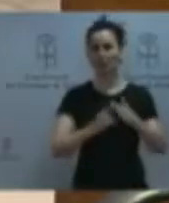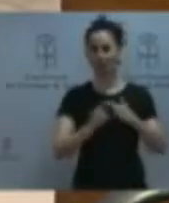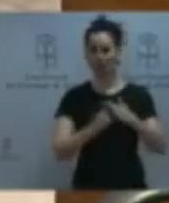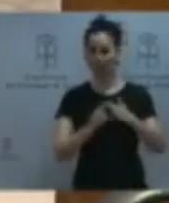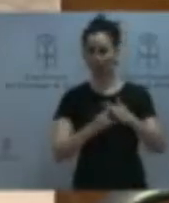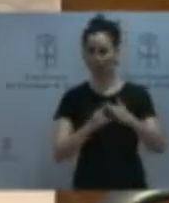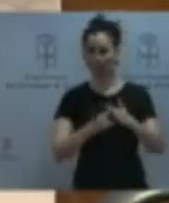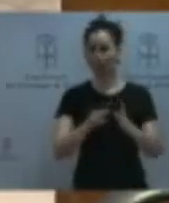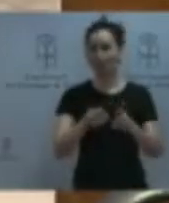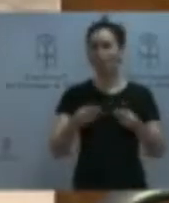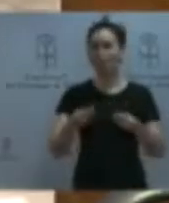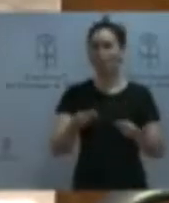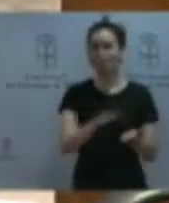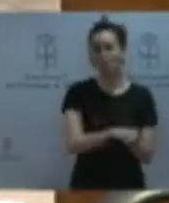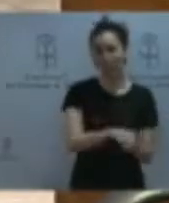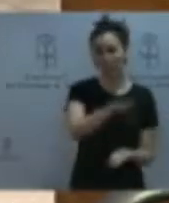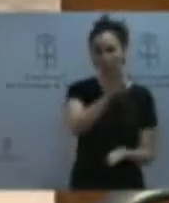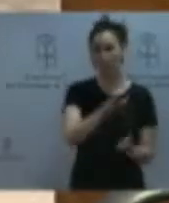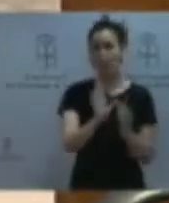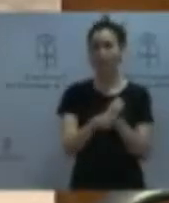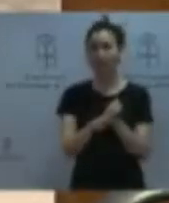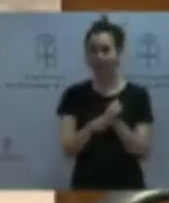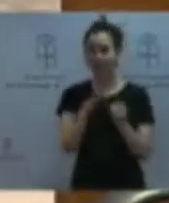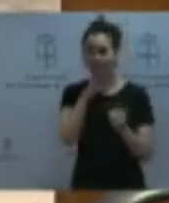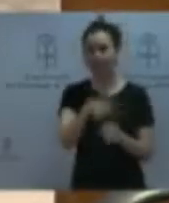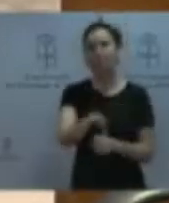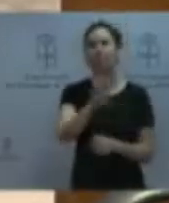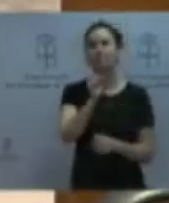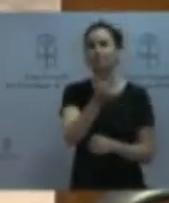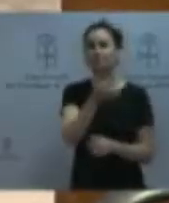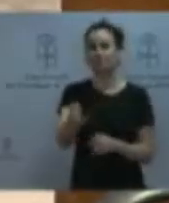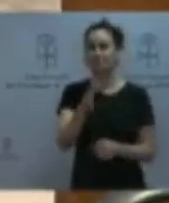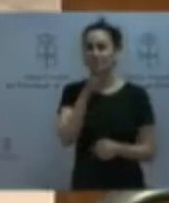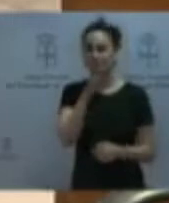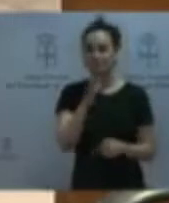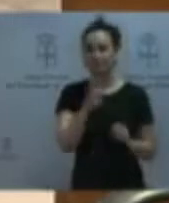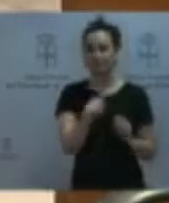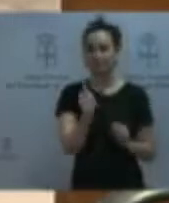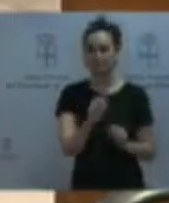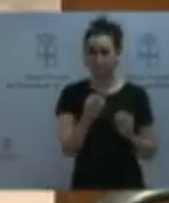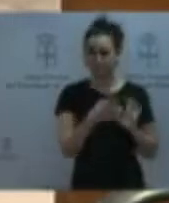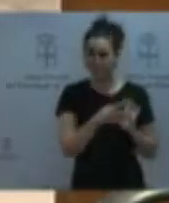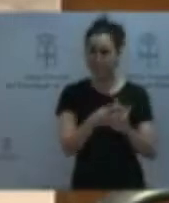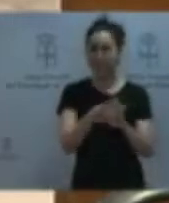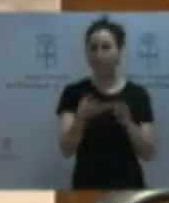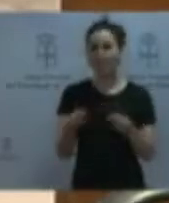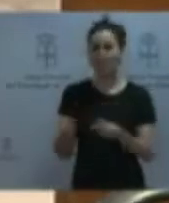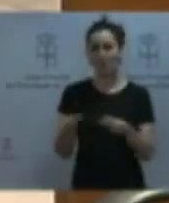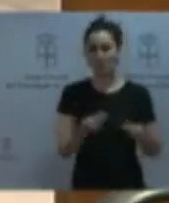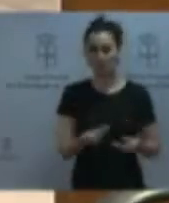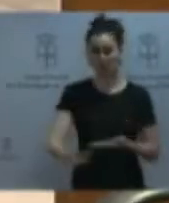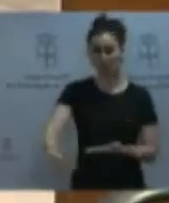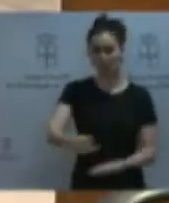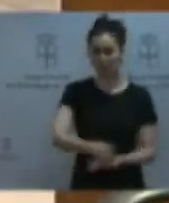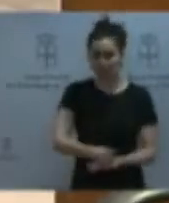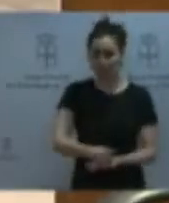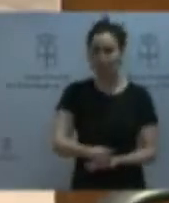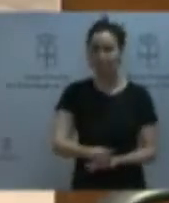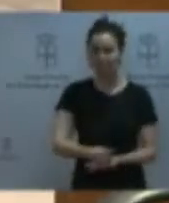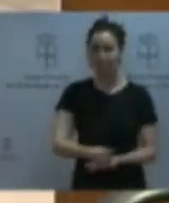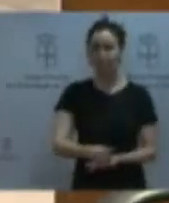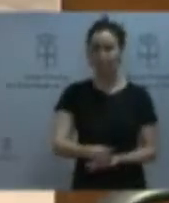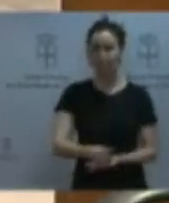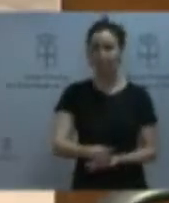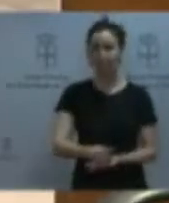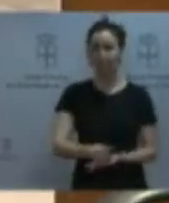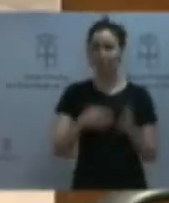comprender fácilmente en el sentido de que la documentación solicitada afectaba a documentos incorporados